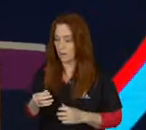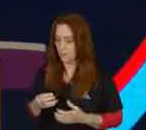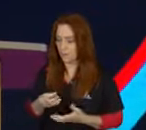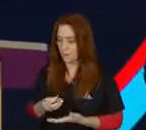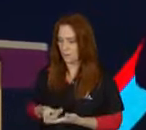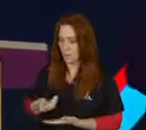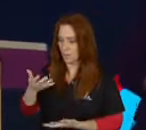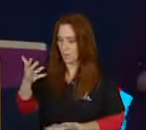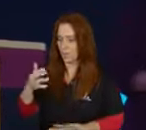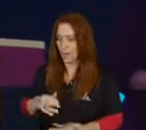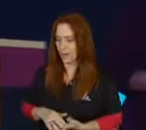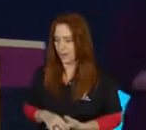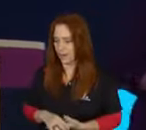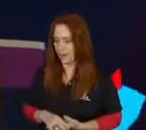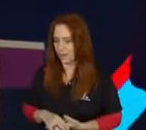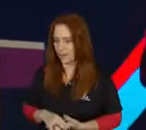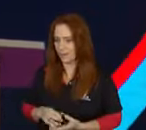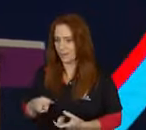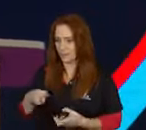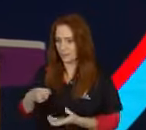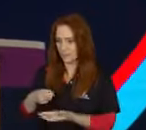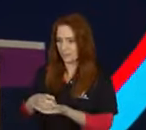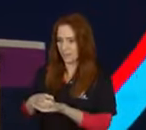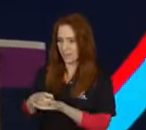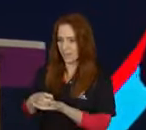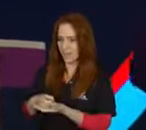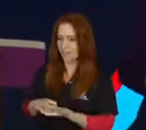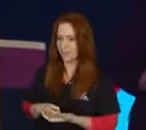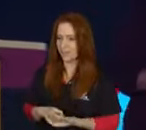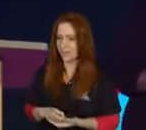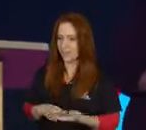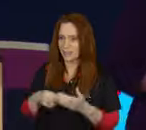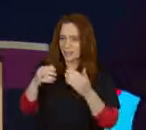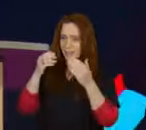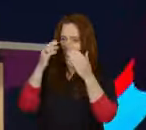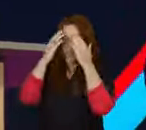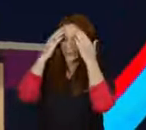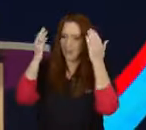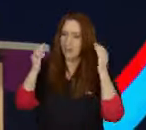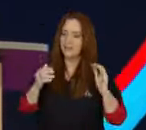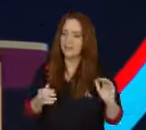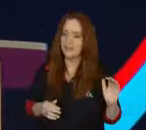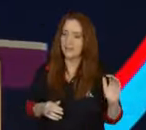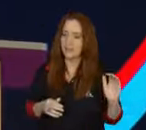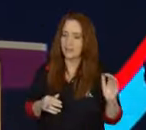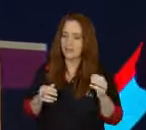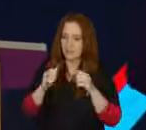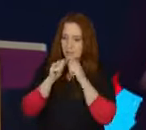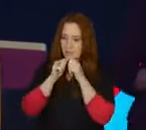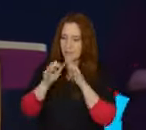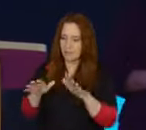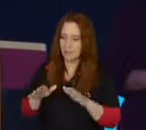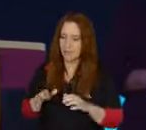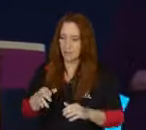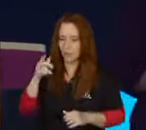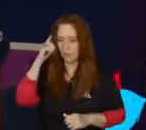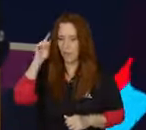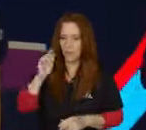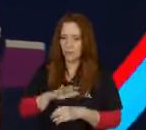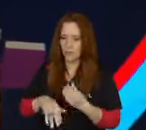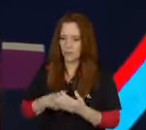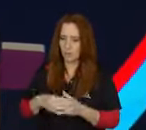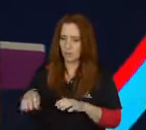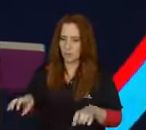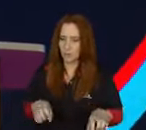sábado. Lo importante es que venga tempranito. Padre, bendecimos este pueblo. Te damos las gracias por lo que tú has hecho y sigues haciendo, porque